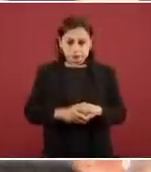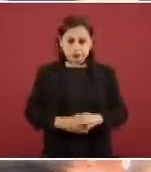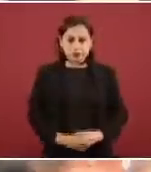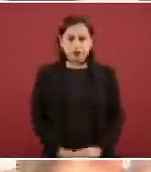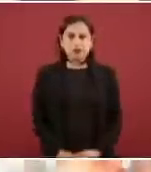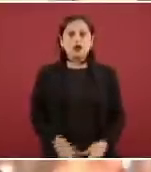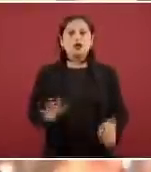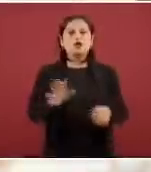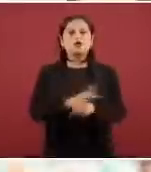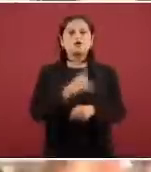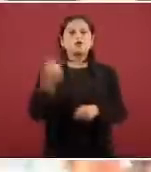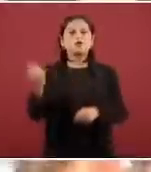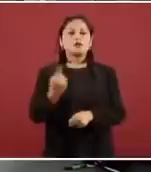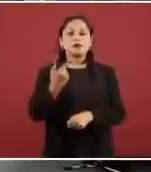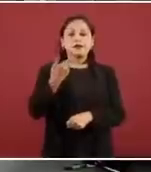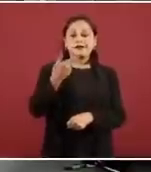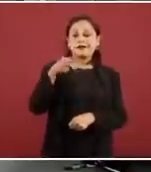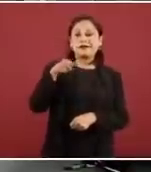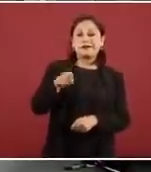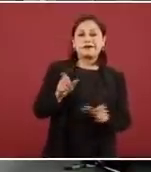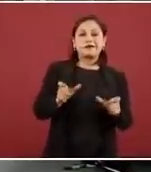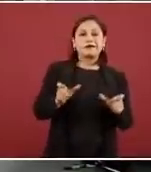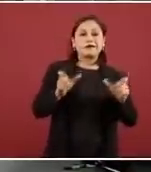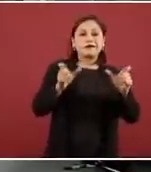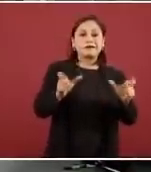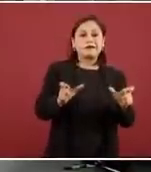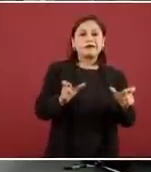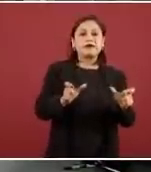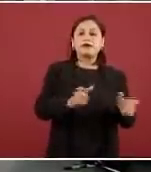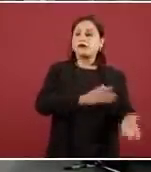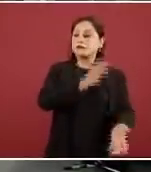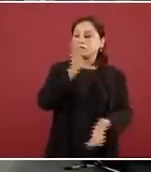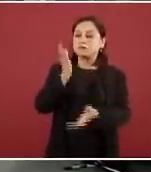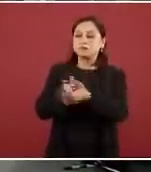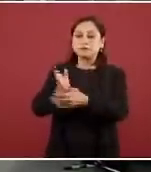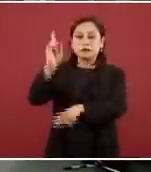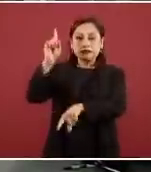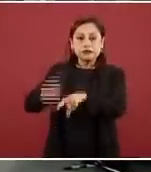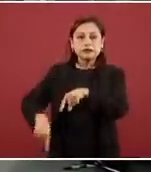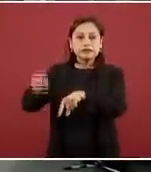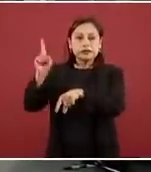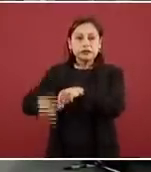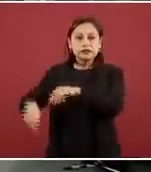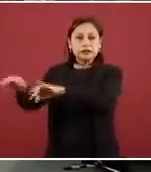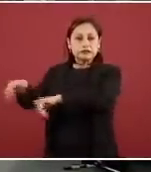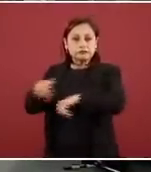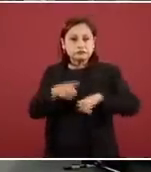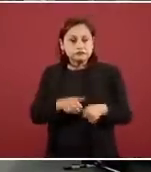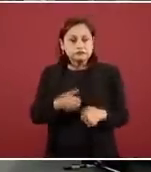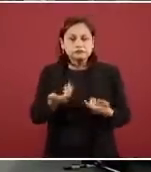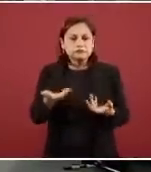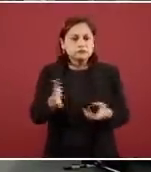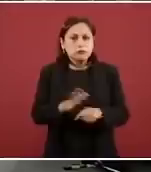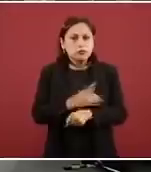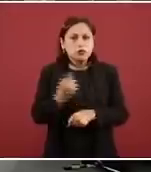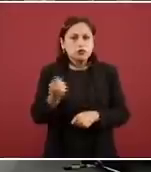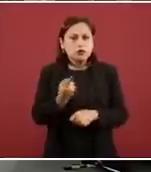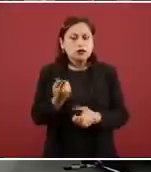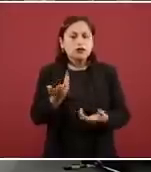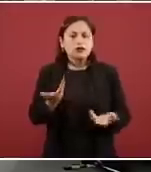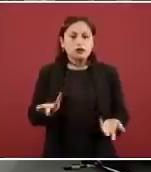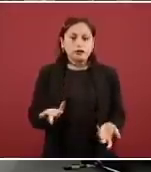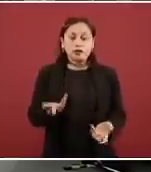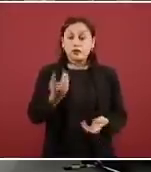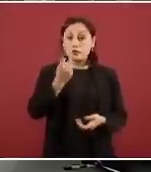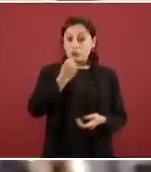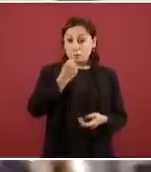Guardia Nacional, a desmantelar esos campos de tiro que tienen ahí? Porque la policía estatal